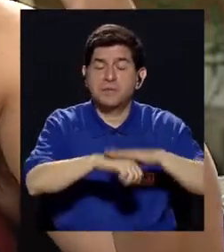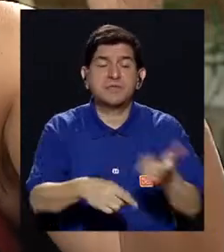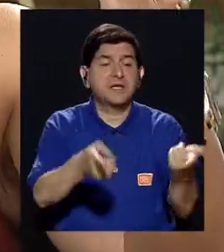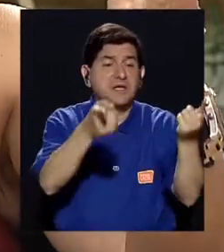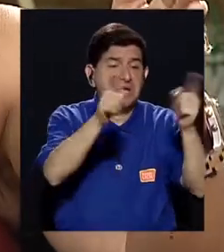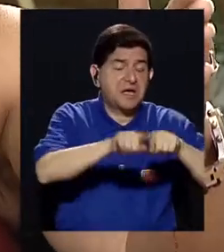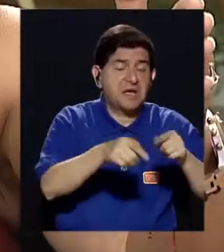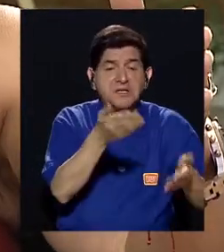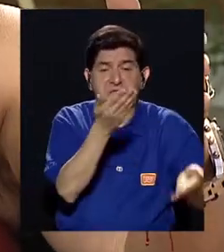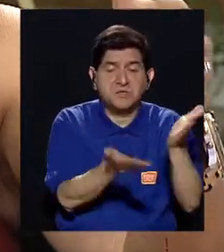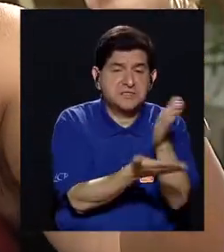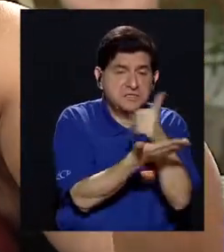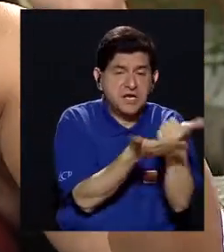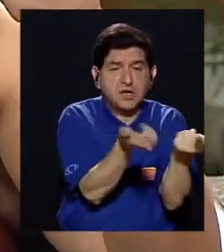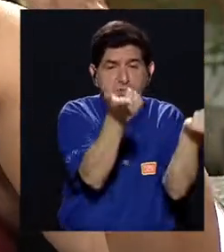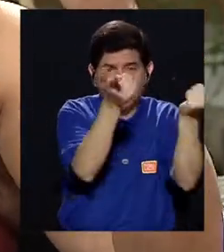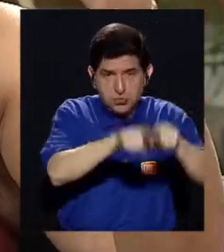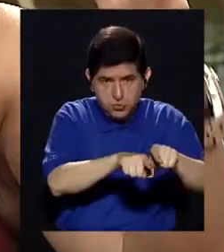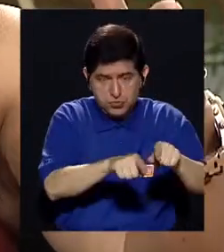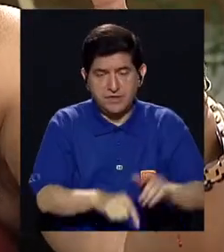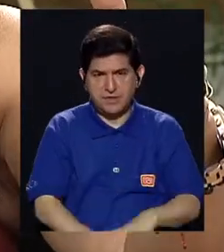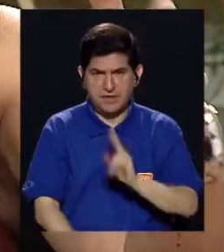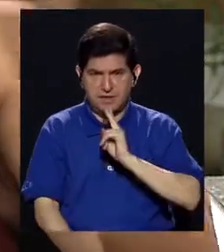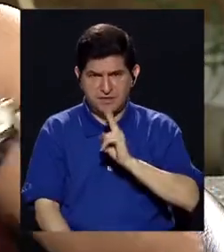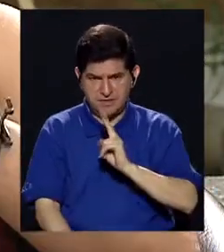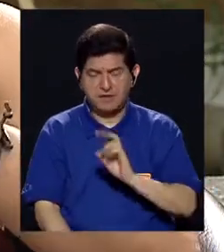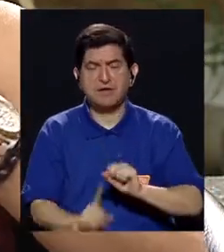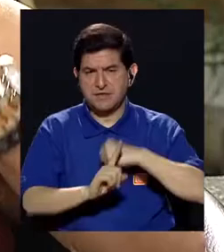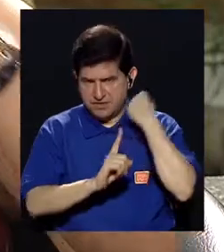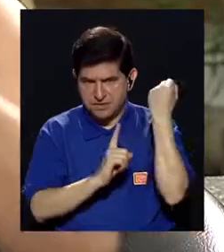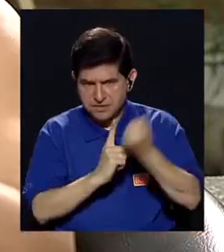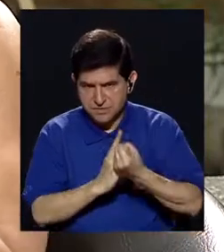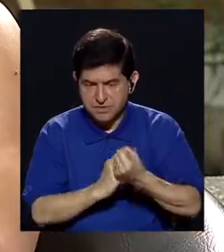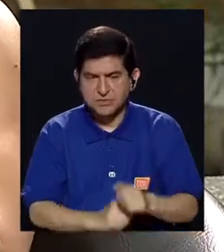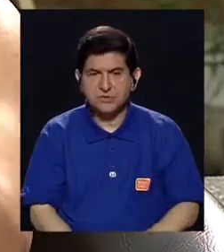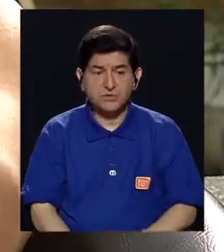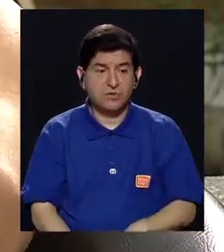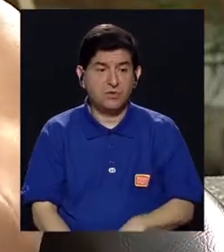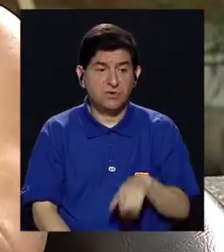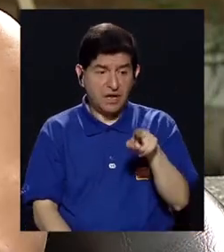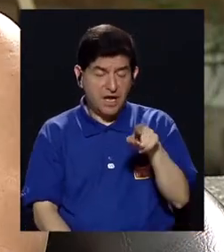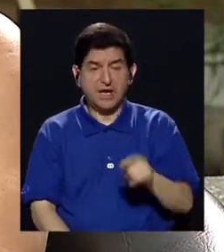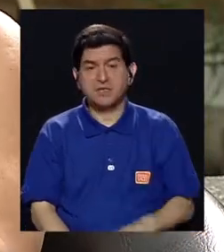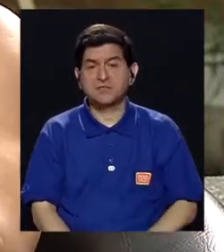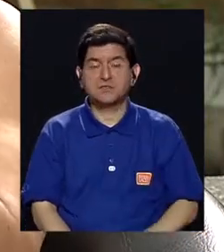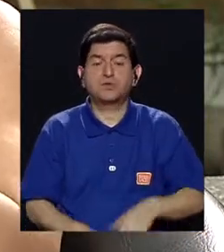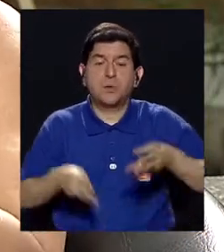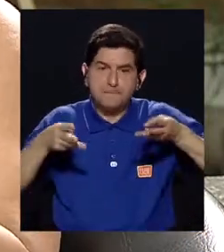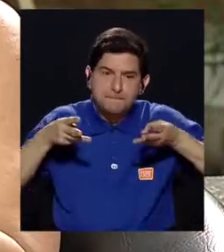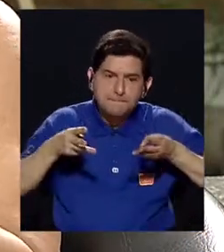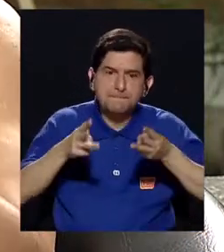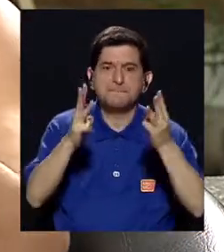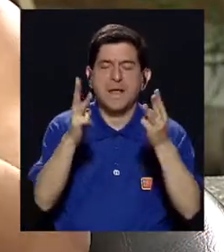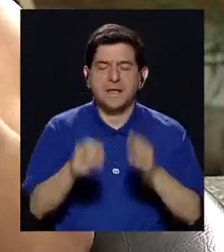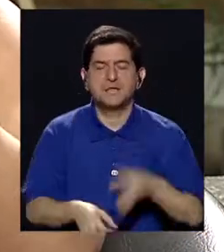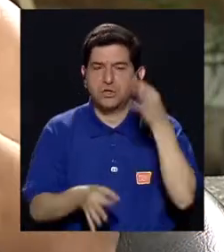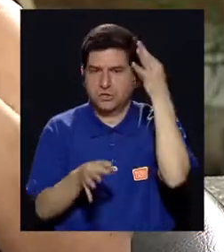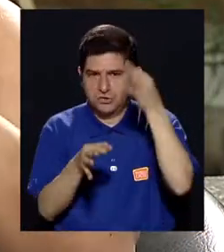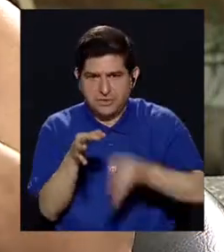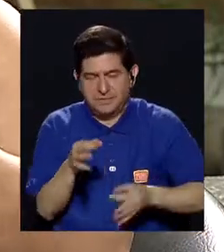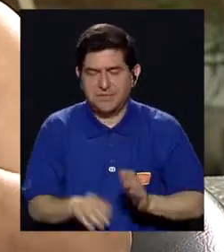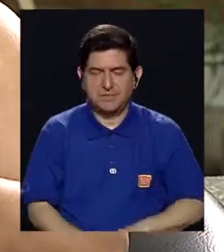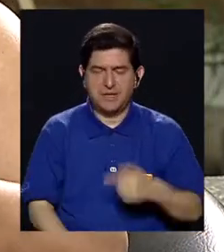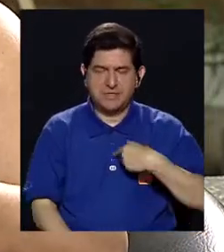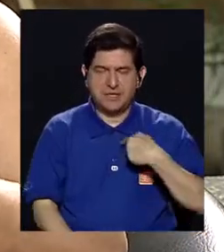casos pasara, si es que realmente pasó, y si eso pasa, hay un método. Simplemente por eso yo tengo